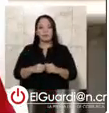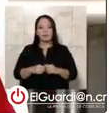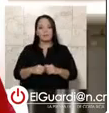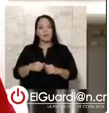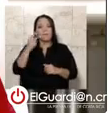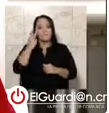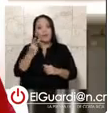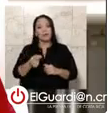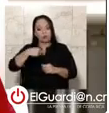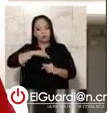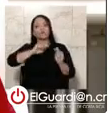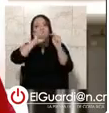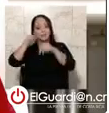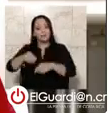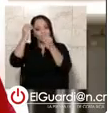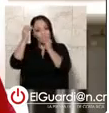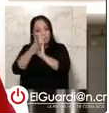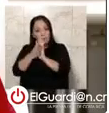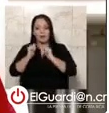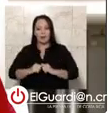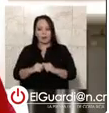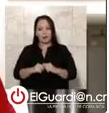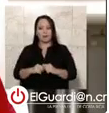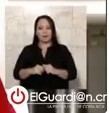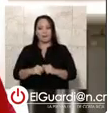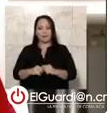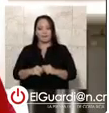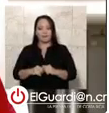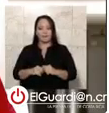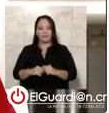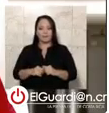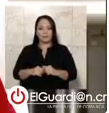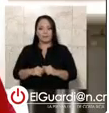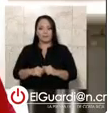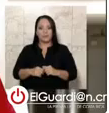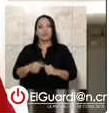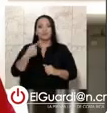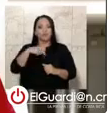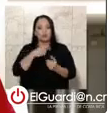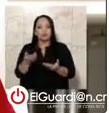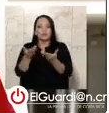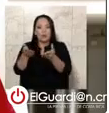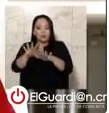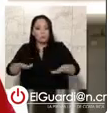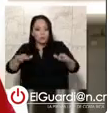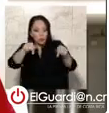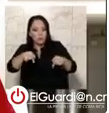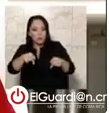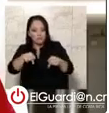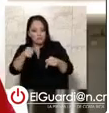dar cuentas, a quienes les permitiría que hicieran las preguntas acuciosas en este foro,